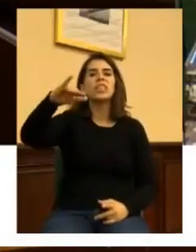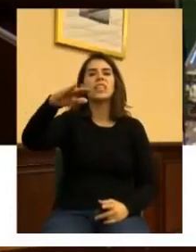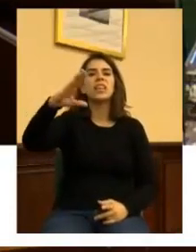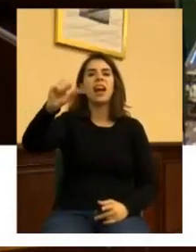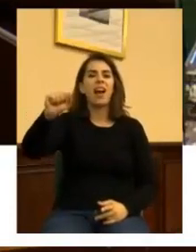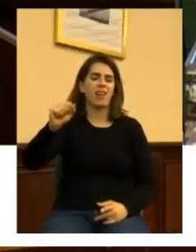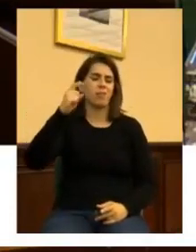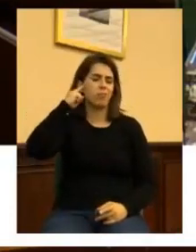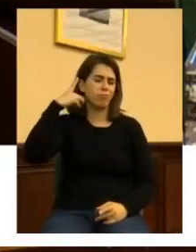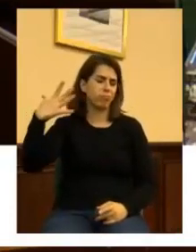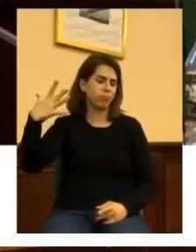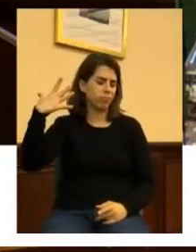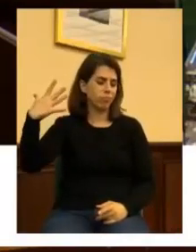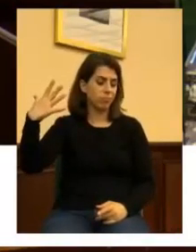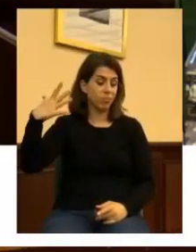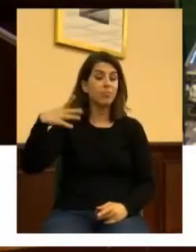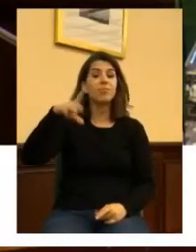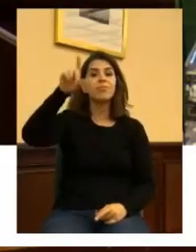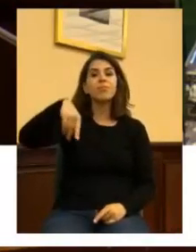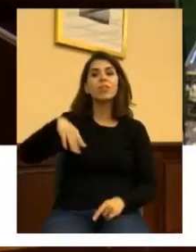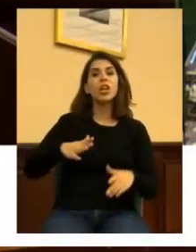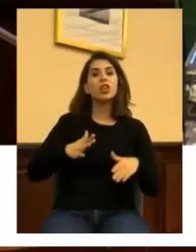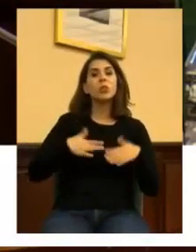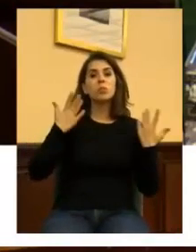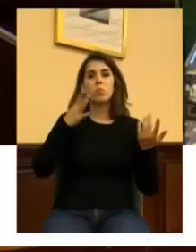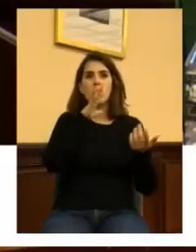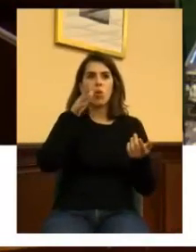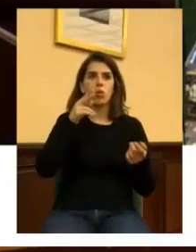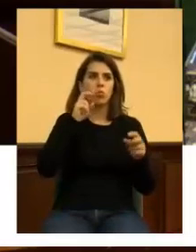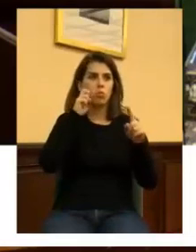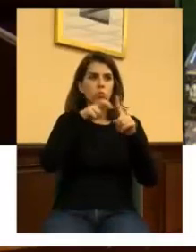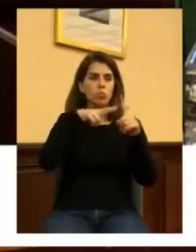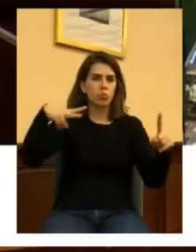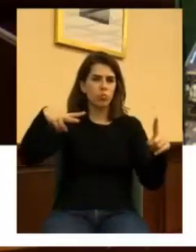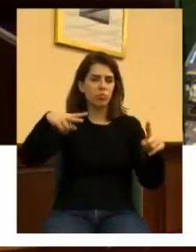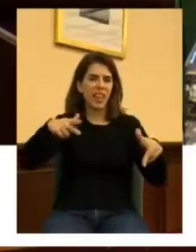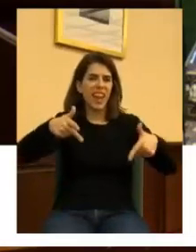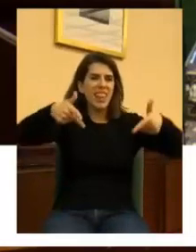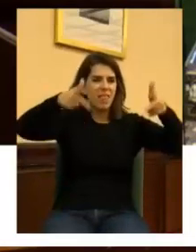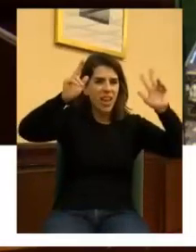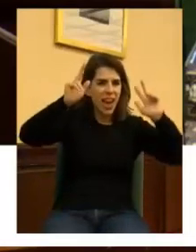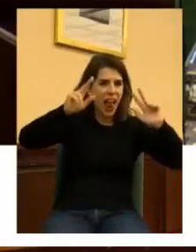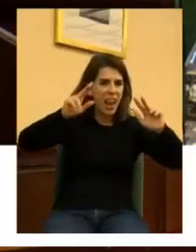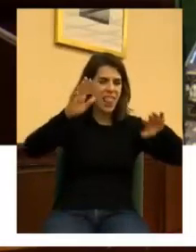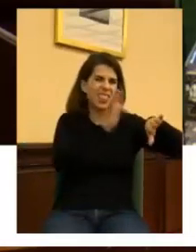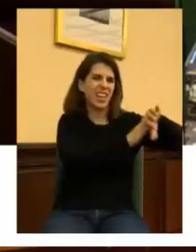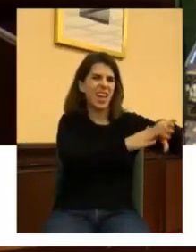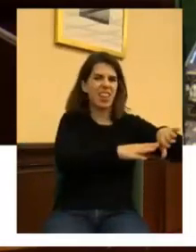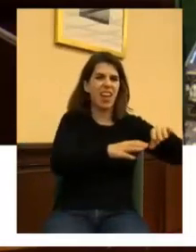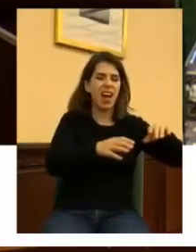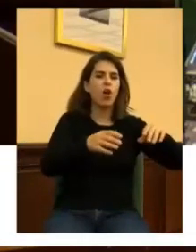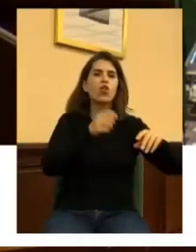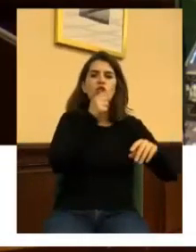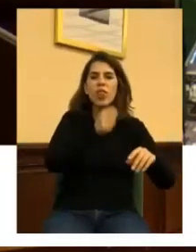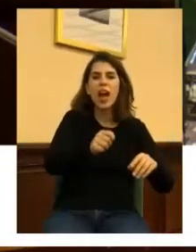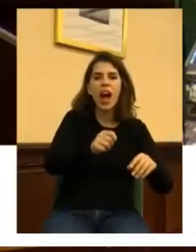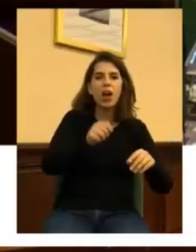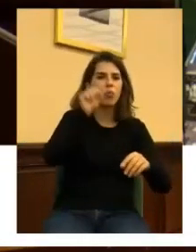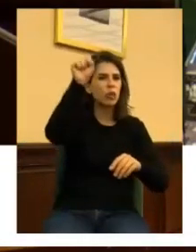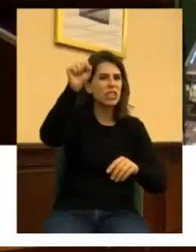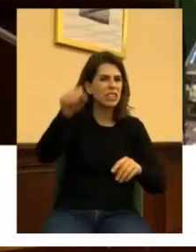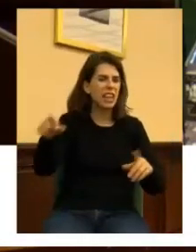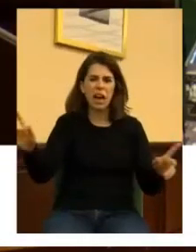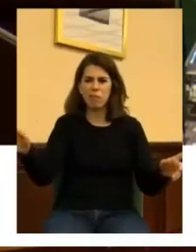que eso sorprende desde un punto de vista liberal, ya no ni socialdemócrata, ni de izquierda, ni socialcomunista,